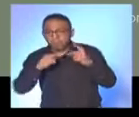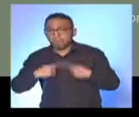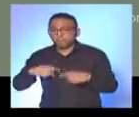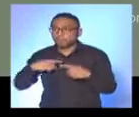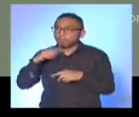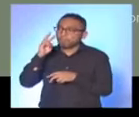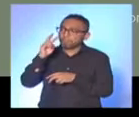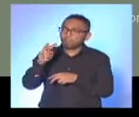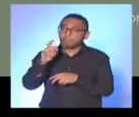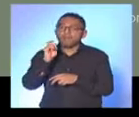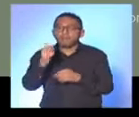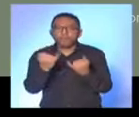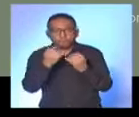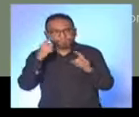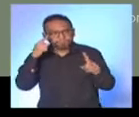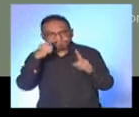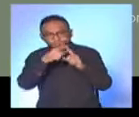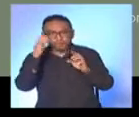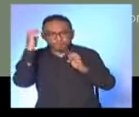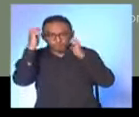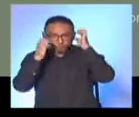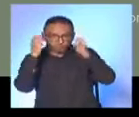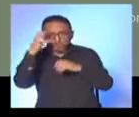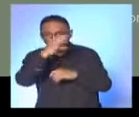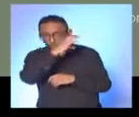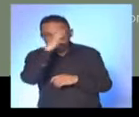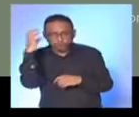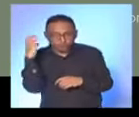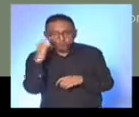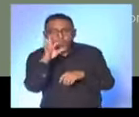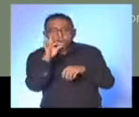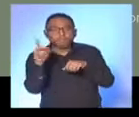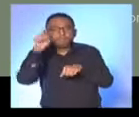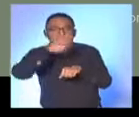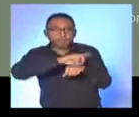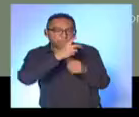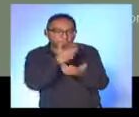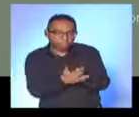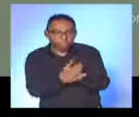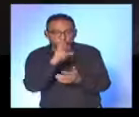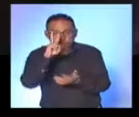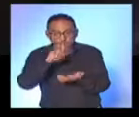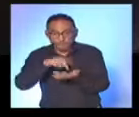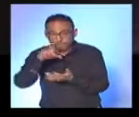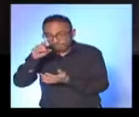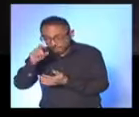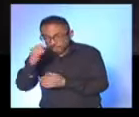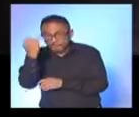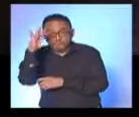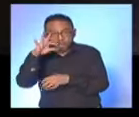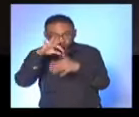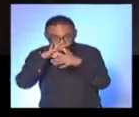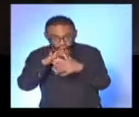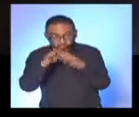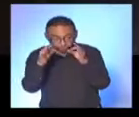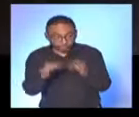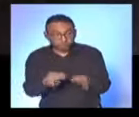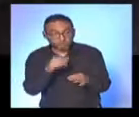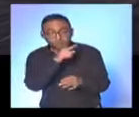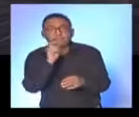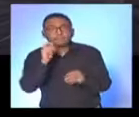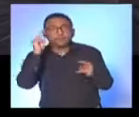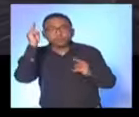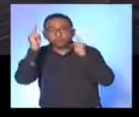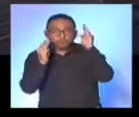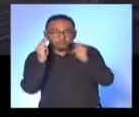del propósito de la exposición fotográfica virtual Cuarentena 2020, Imágenes en Tiempo Real, partiendo de la idea de que los museos